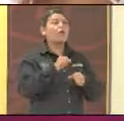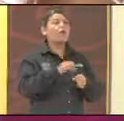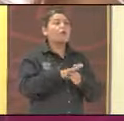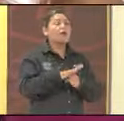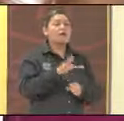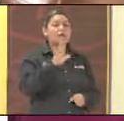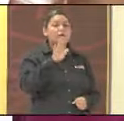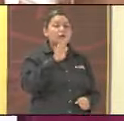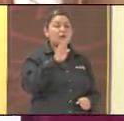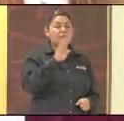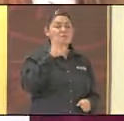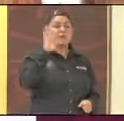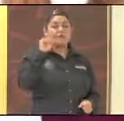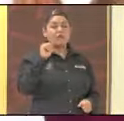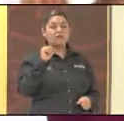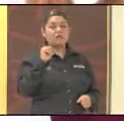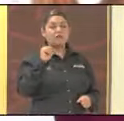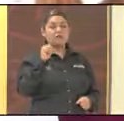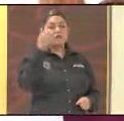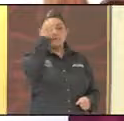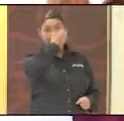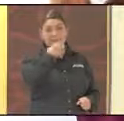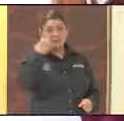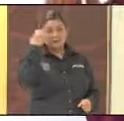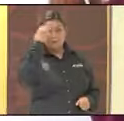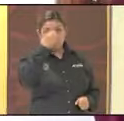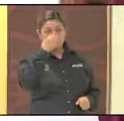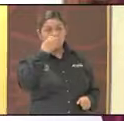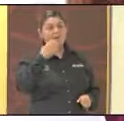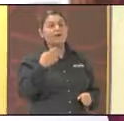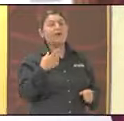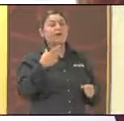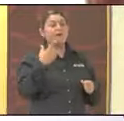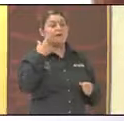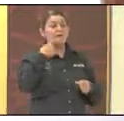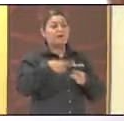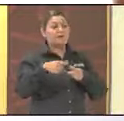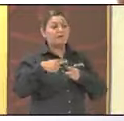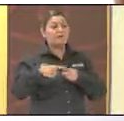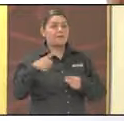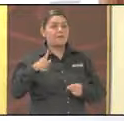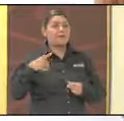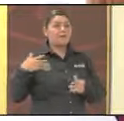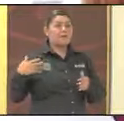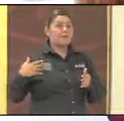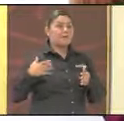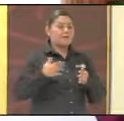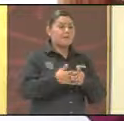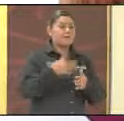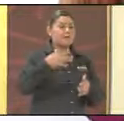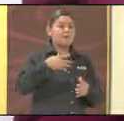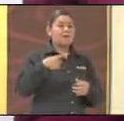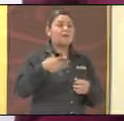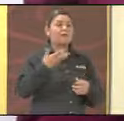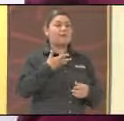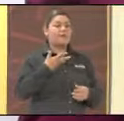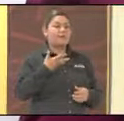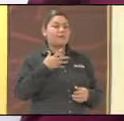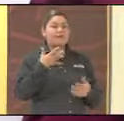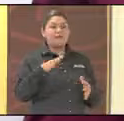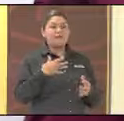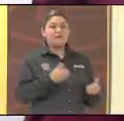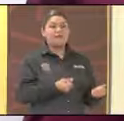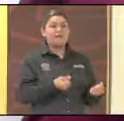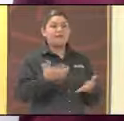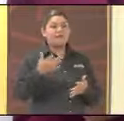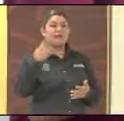son Papanicolaou y 76 mastografías. En todo lo que va hemos llevado, de esta administración, hemos llevado a la